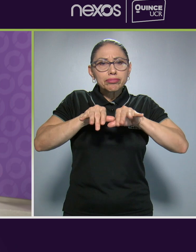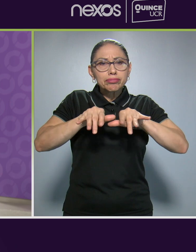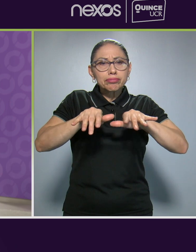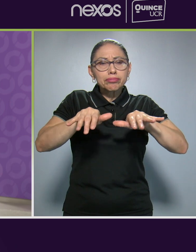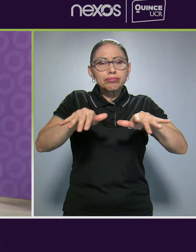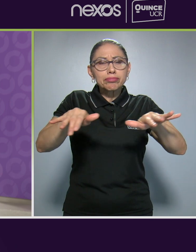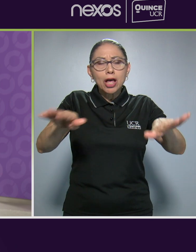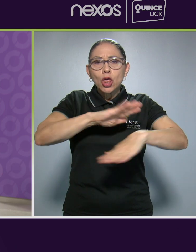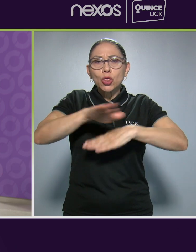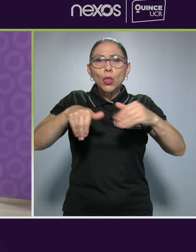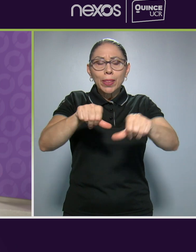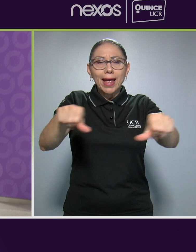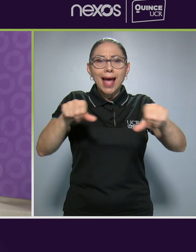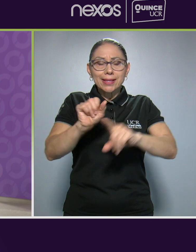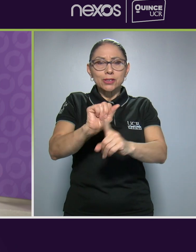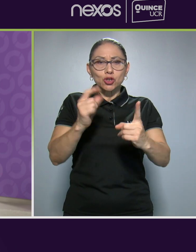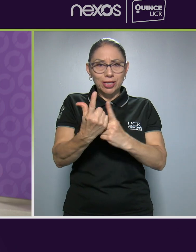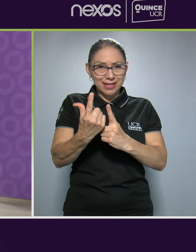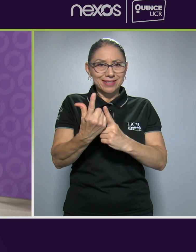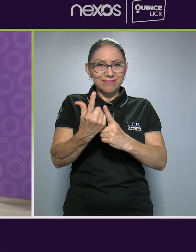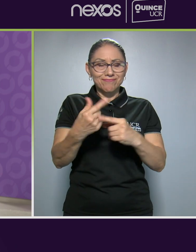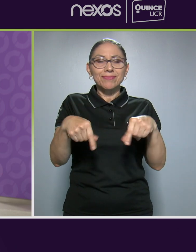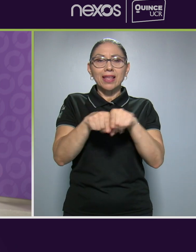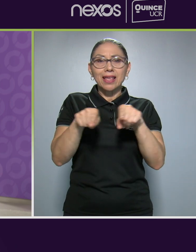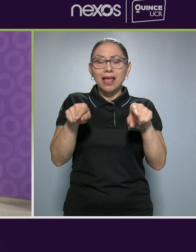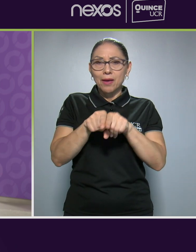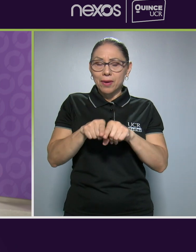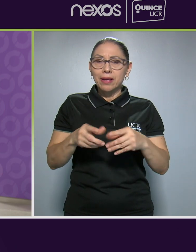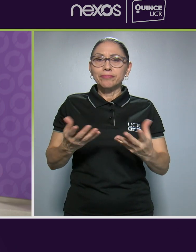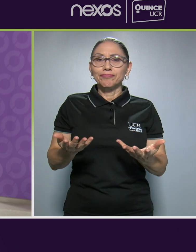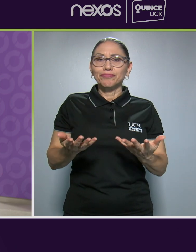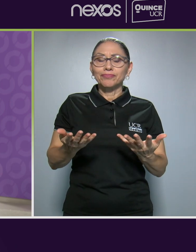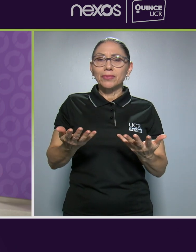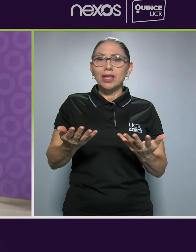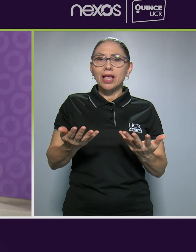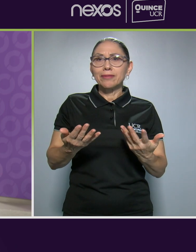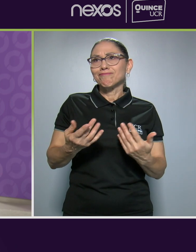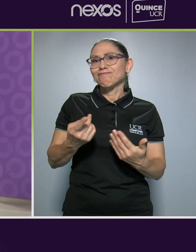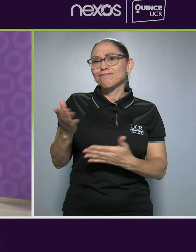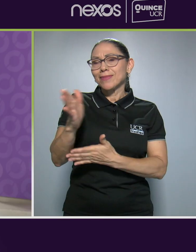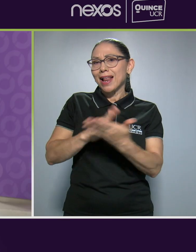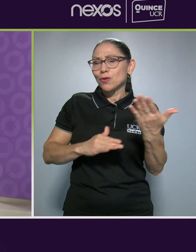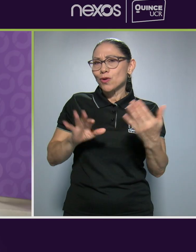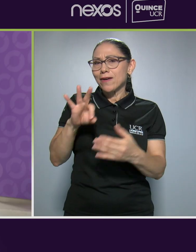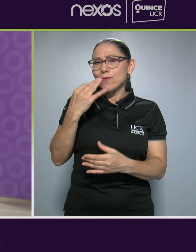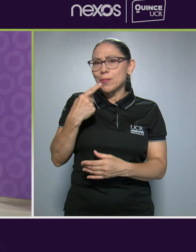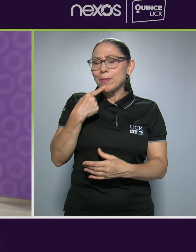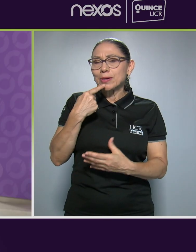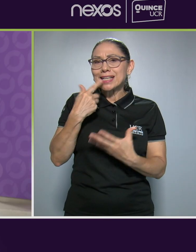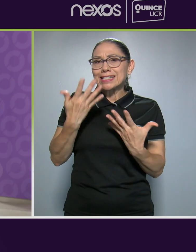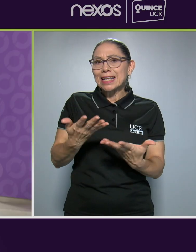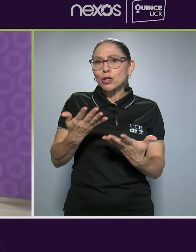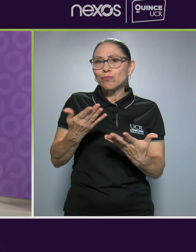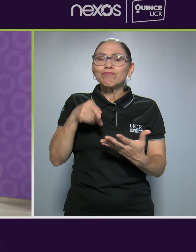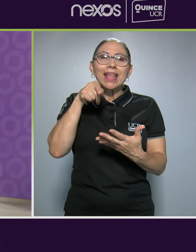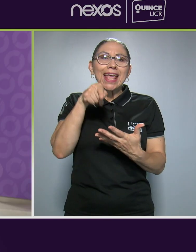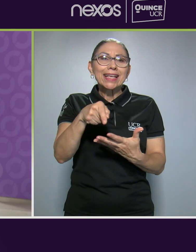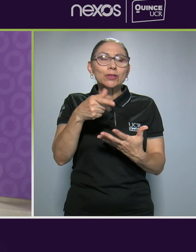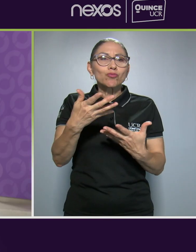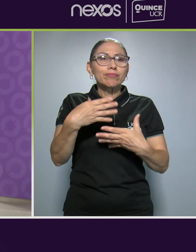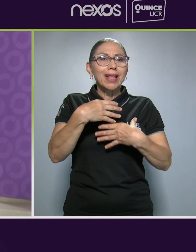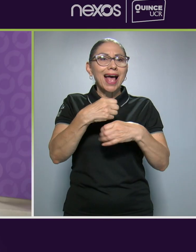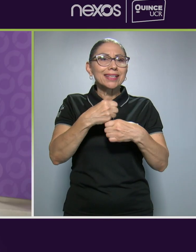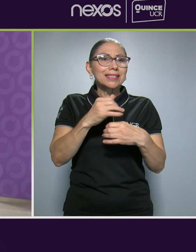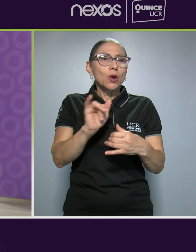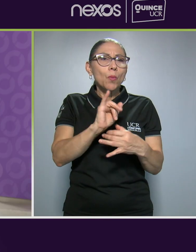aspectos sociales y que además, vamos a decirlo de alguna manera, hace una interacción de todas